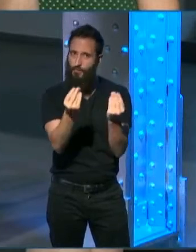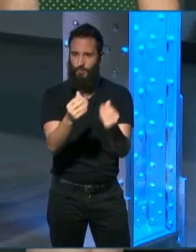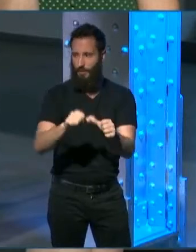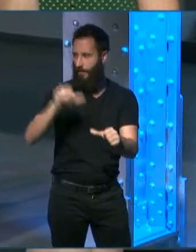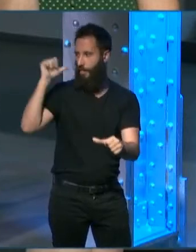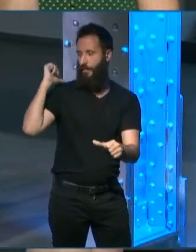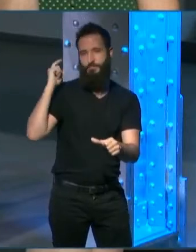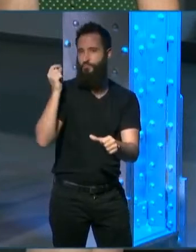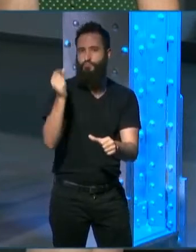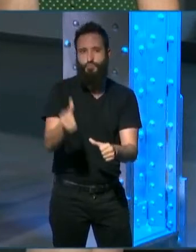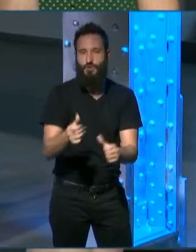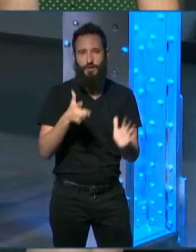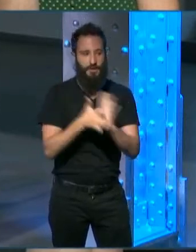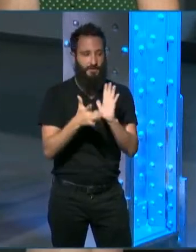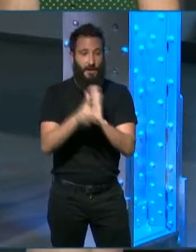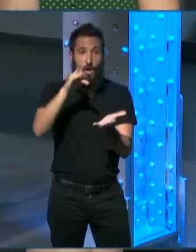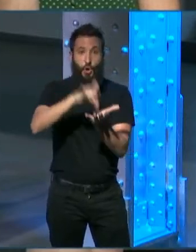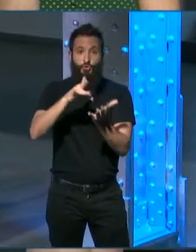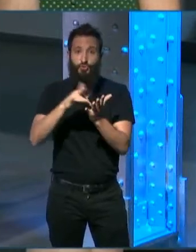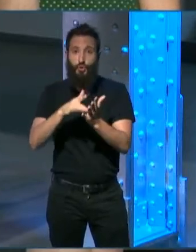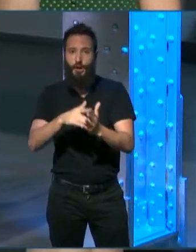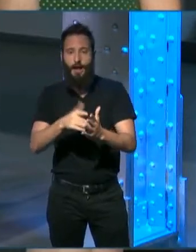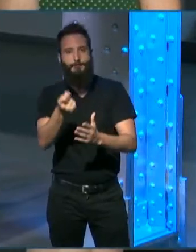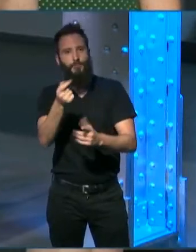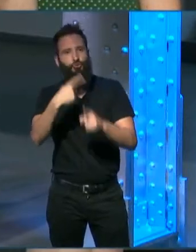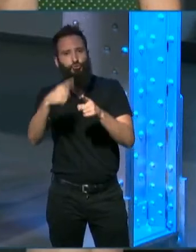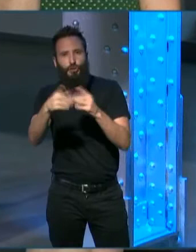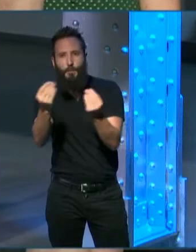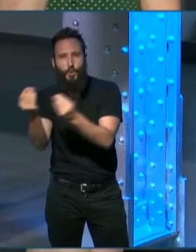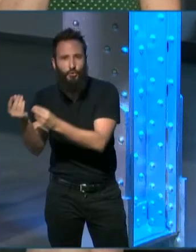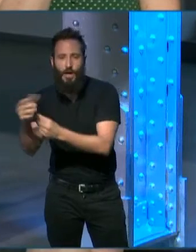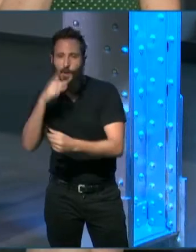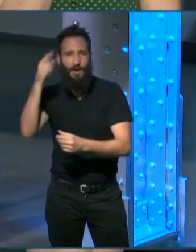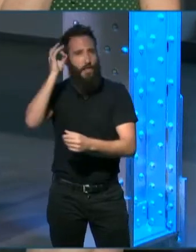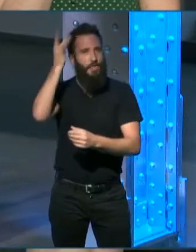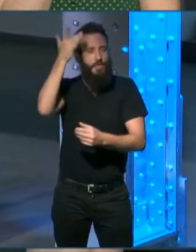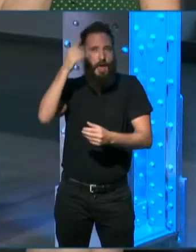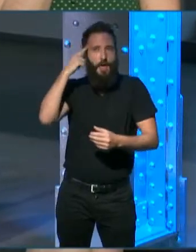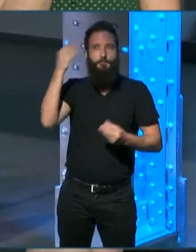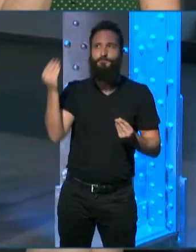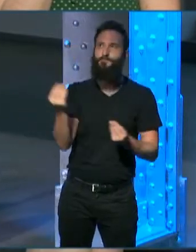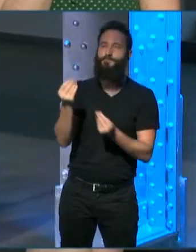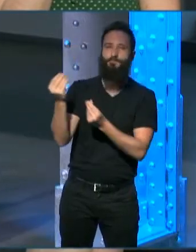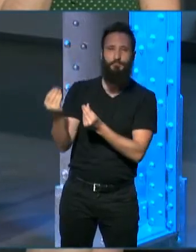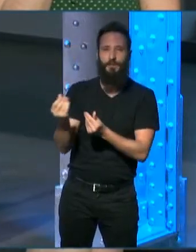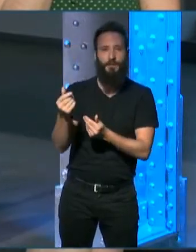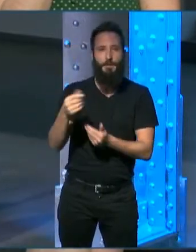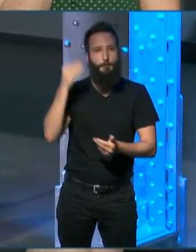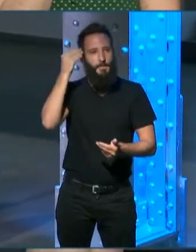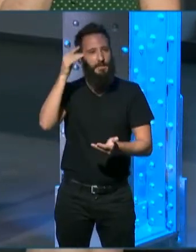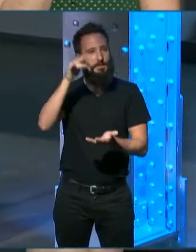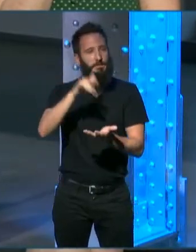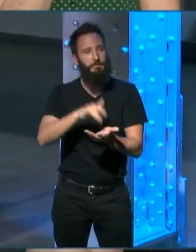una contradicción allí entre la abundancia y esa idea un poco melancólica que tenemos de que parece